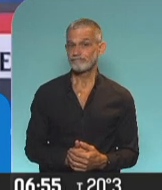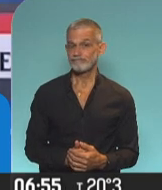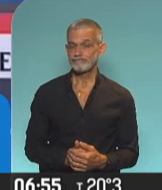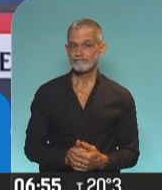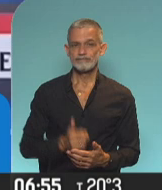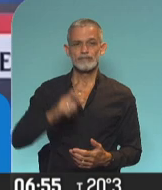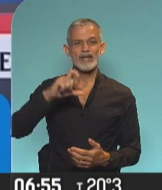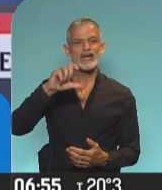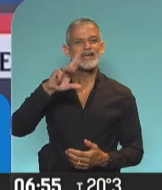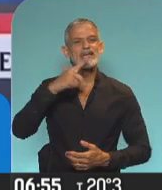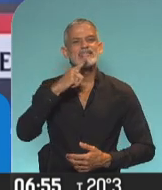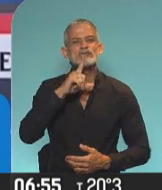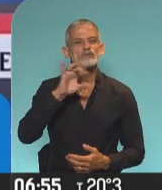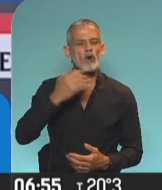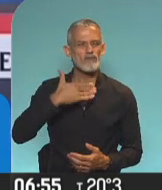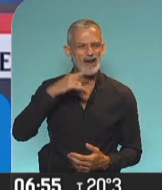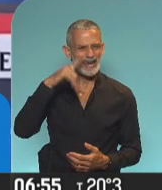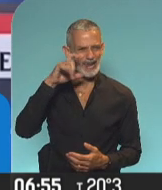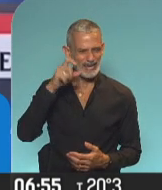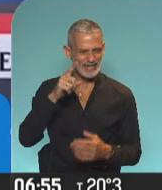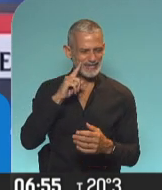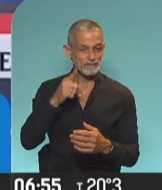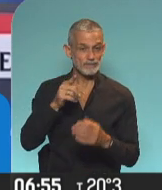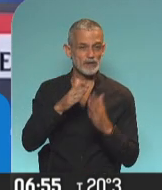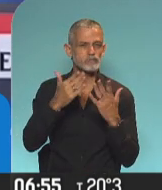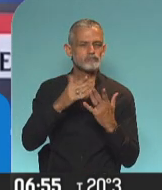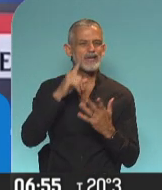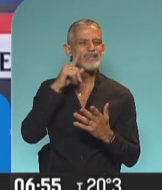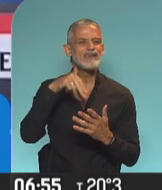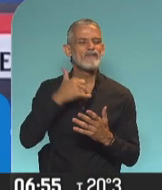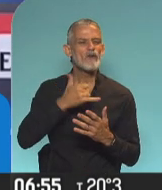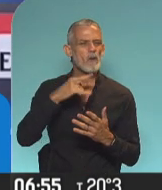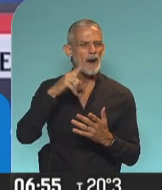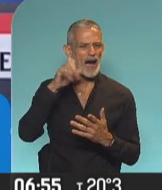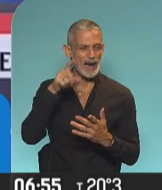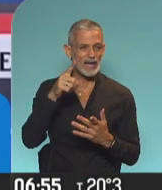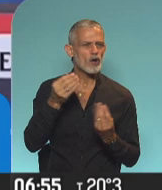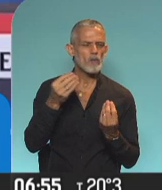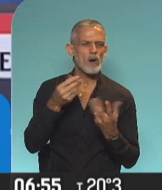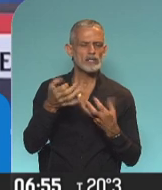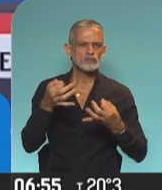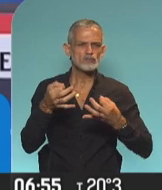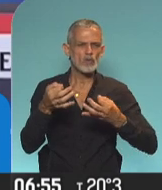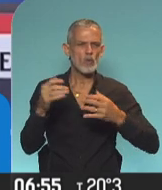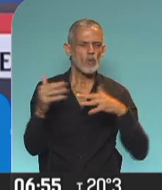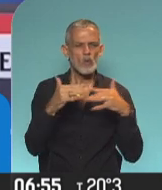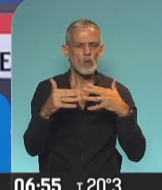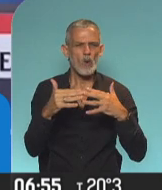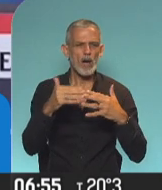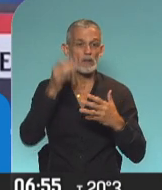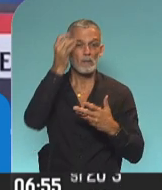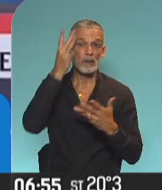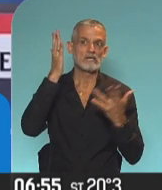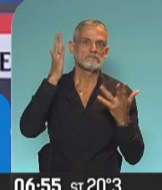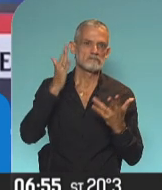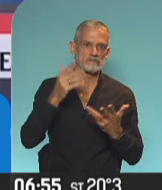Federico Cristofanelli, de Infobae, te pregunta cómo analizó las jugadas polémicas, el supuesto penal a Villa al